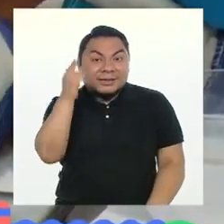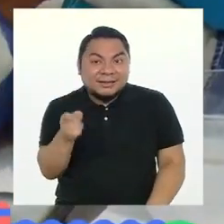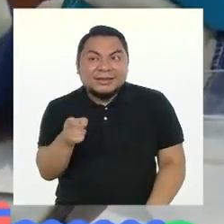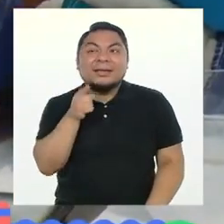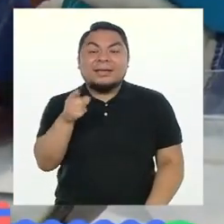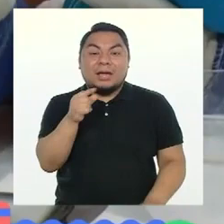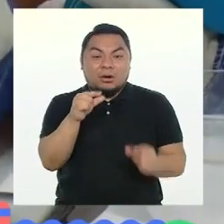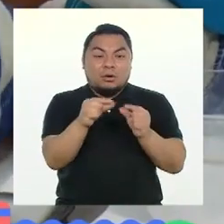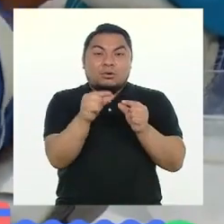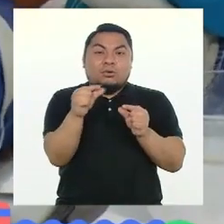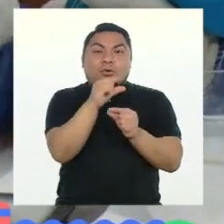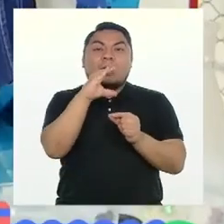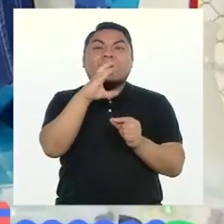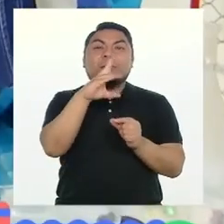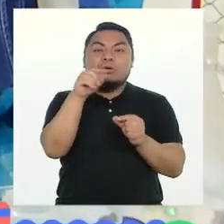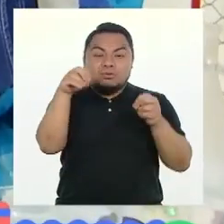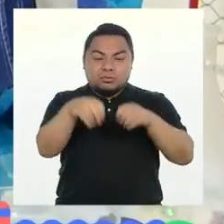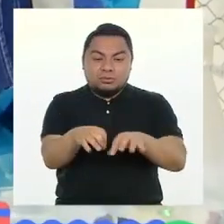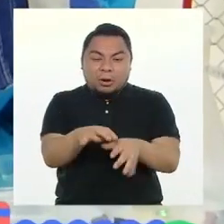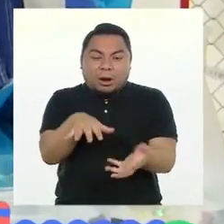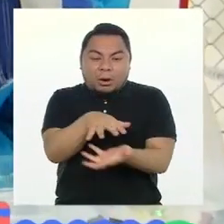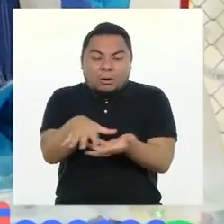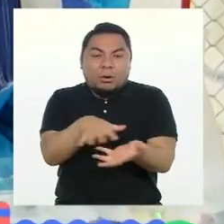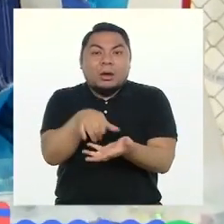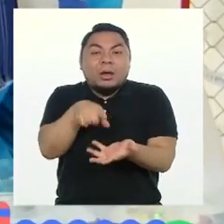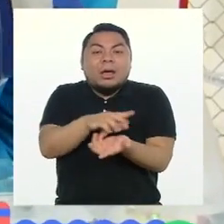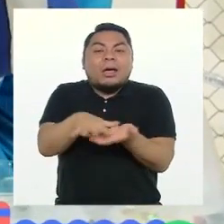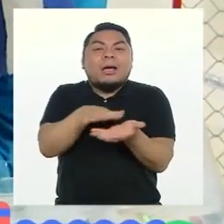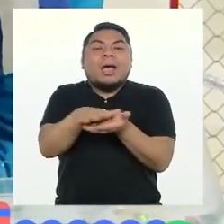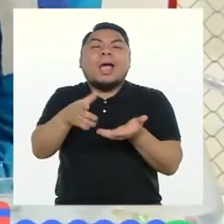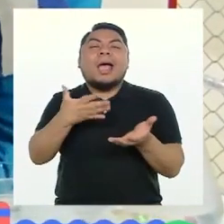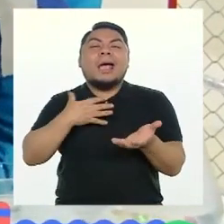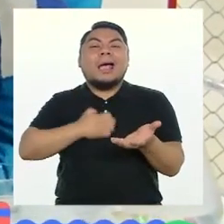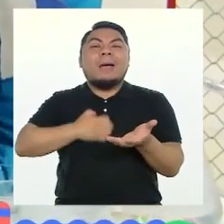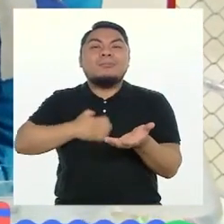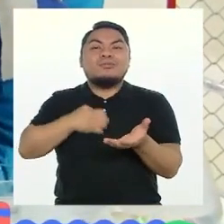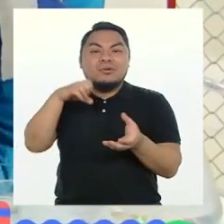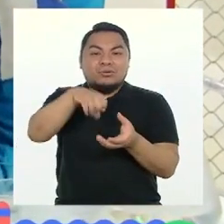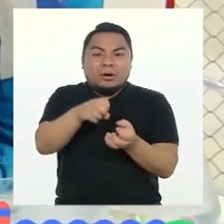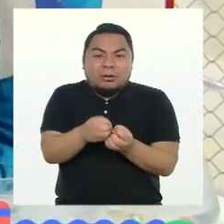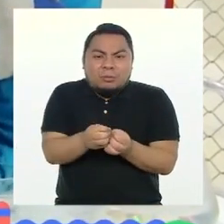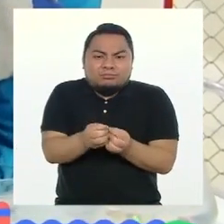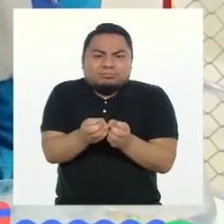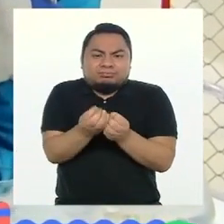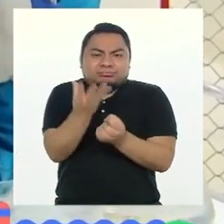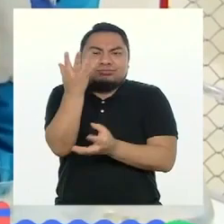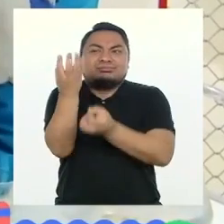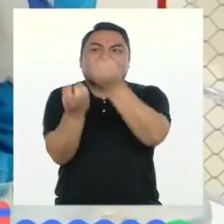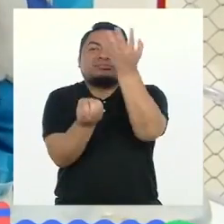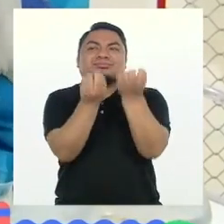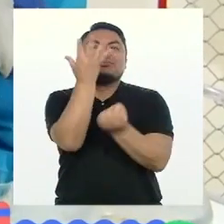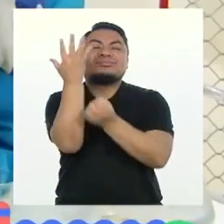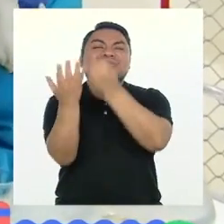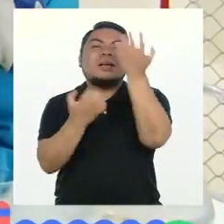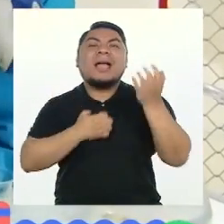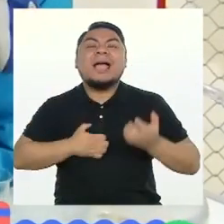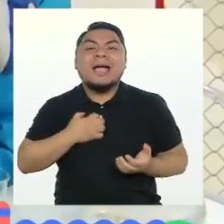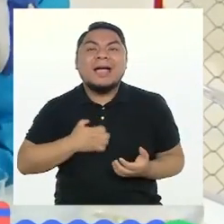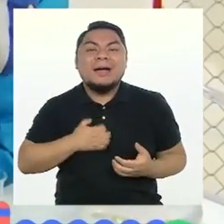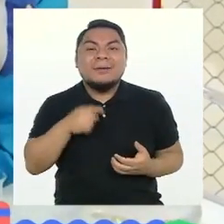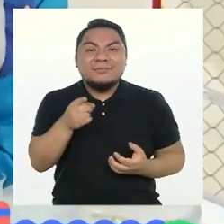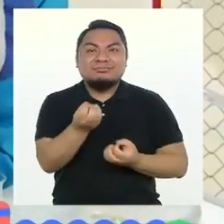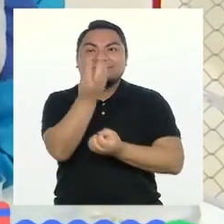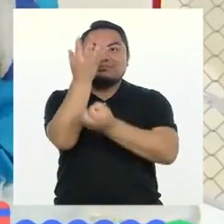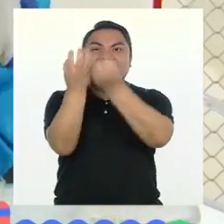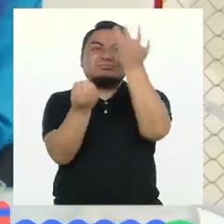El dióxido de carbono se expandió por el agua, se mezcló con el jabón líquido, provocando así cientos de burbujas de dióxido de carbono. Así es, y esto